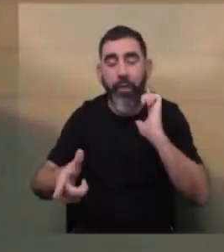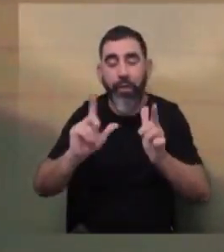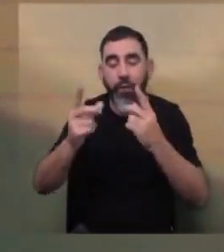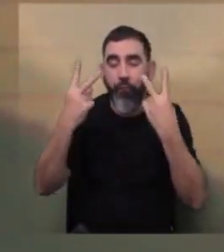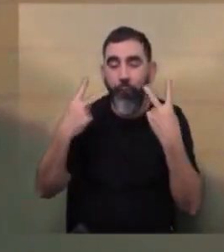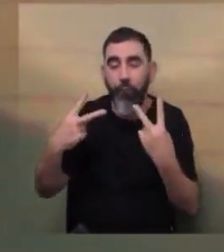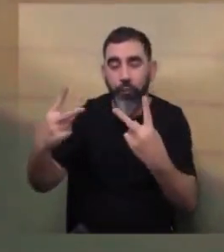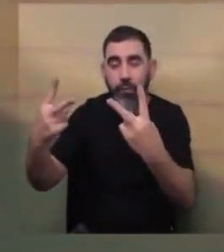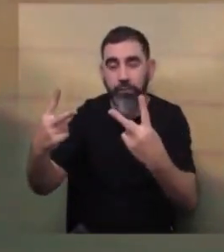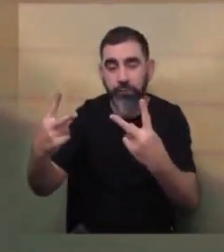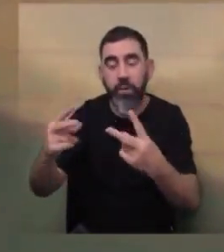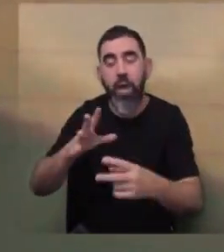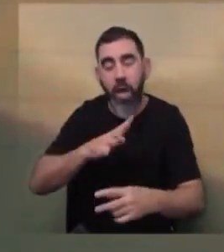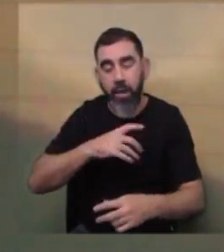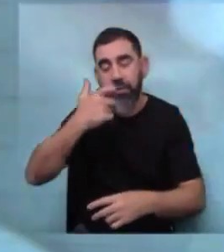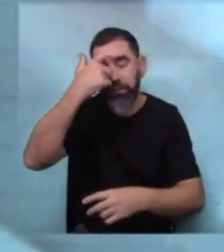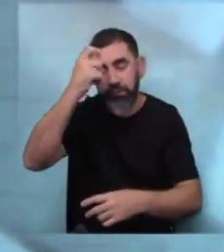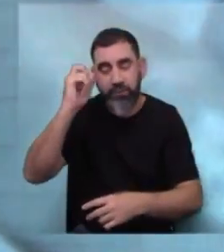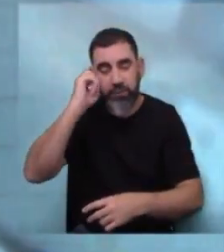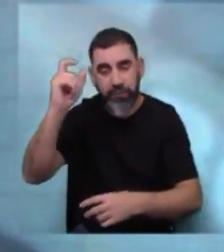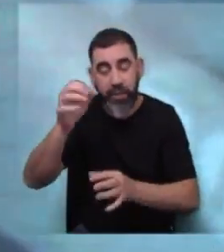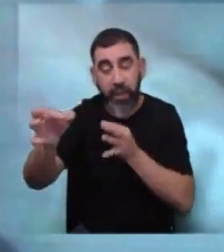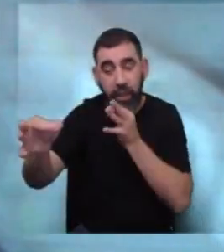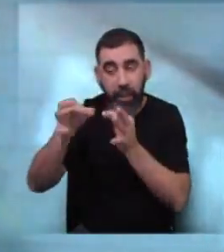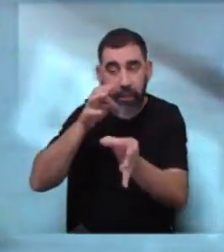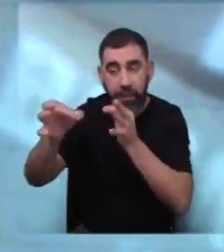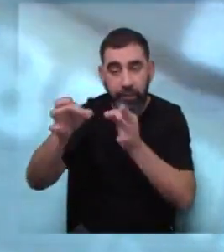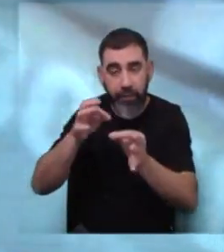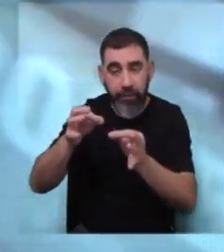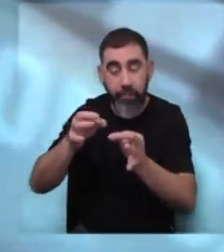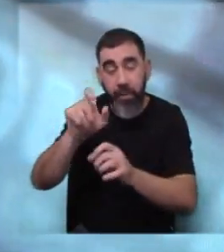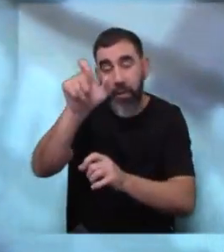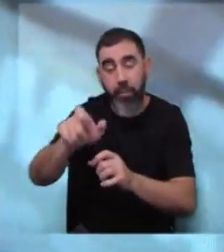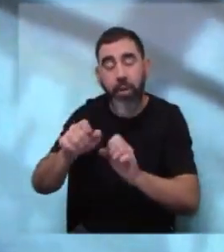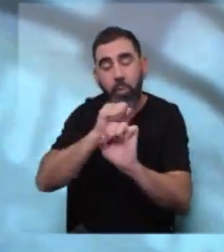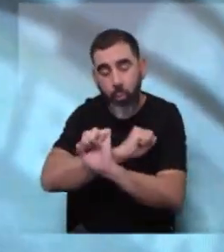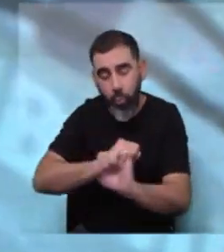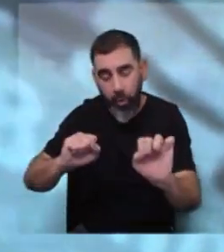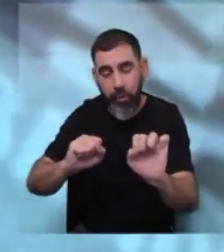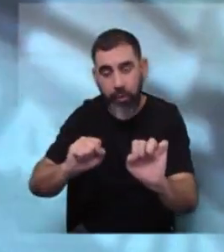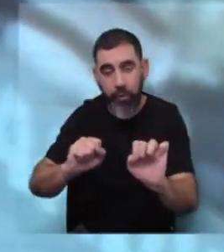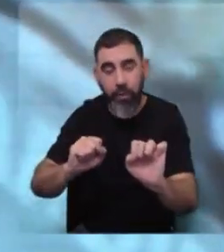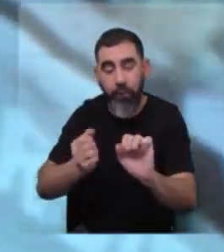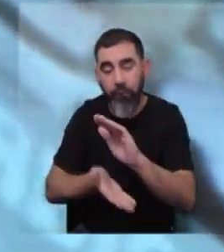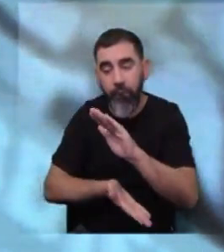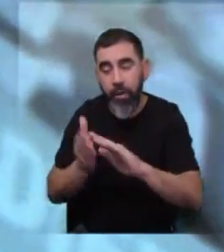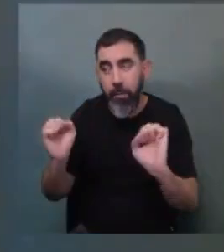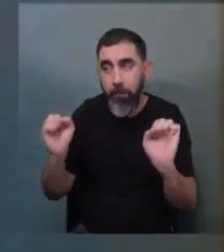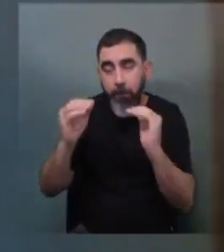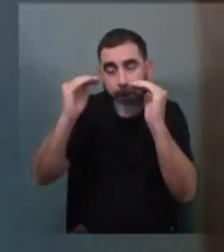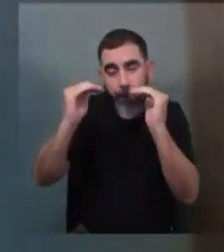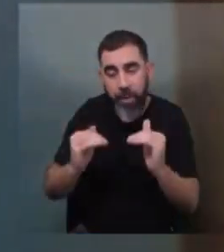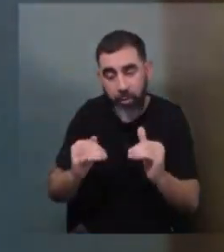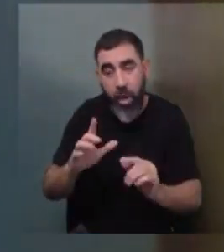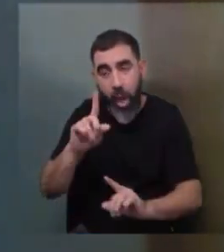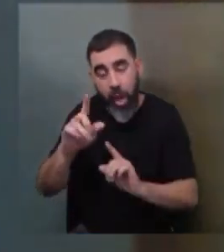viaje. Y bueno, hay ciencia, hay conocimiento y hay estrategias para que la gente pueda, de alguna manera, ir perdiendo el miedo, que muchos lo